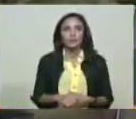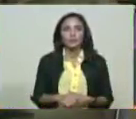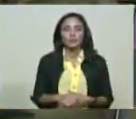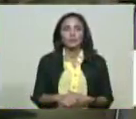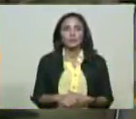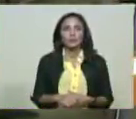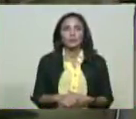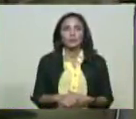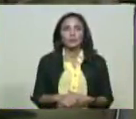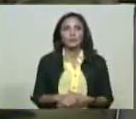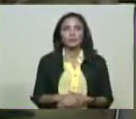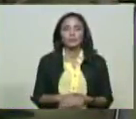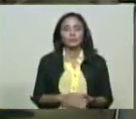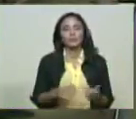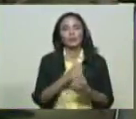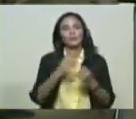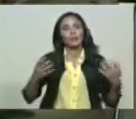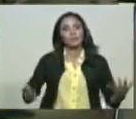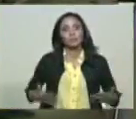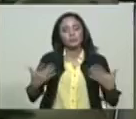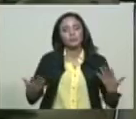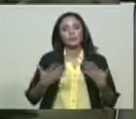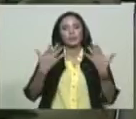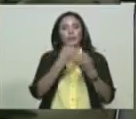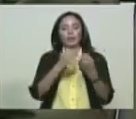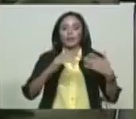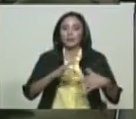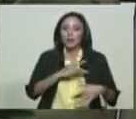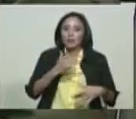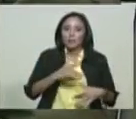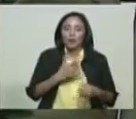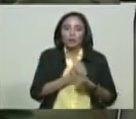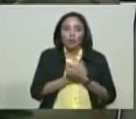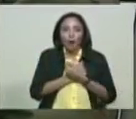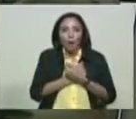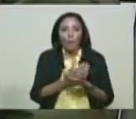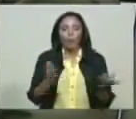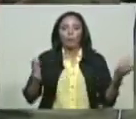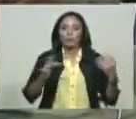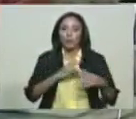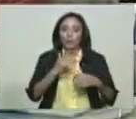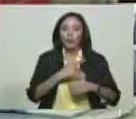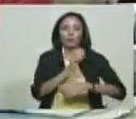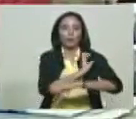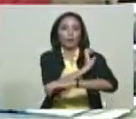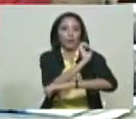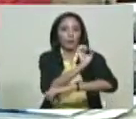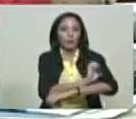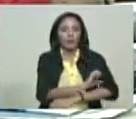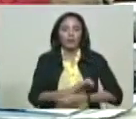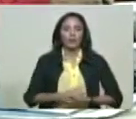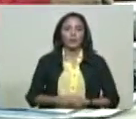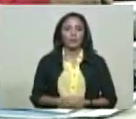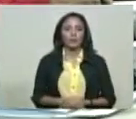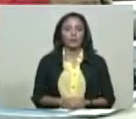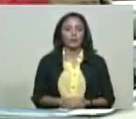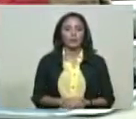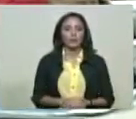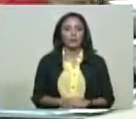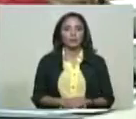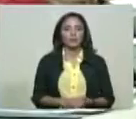sea motivante lleve un sentimiento quiere una energía que una poesía